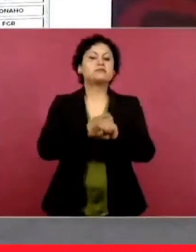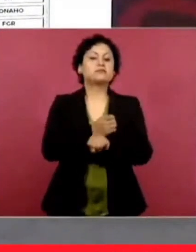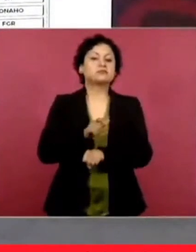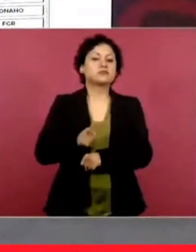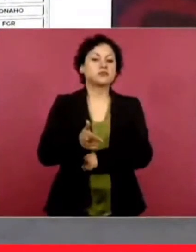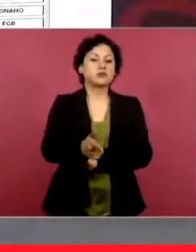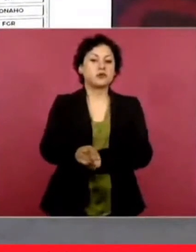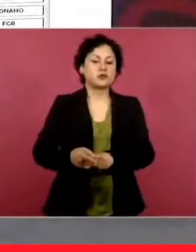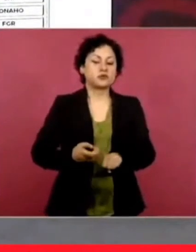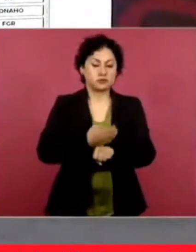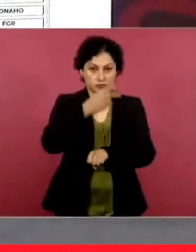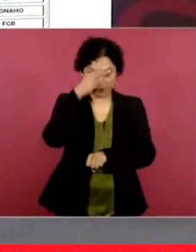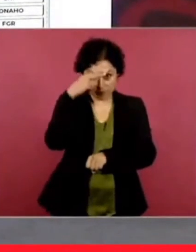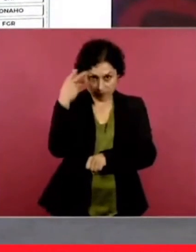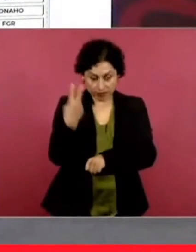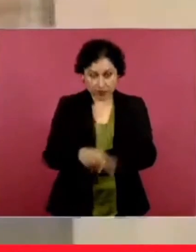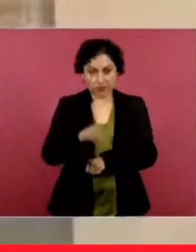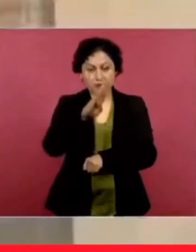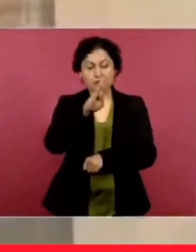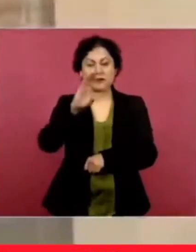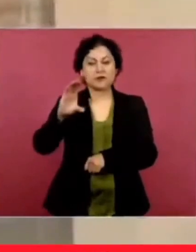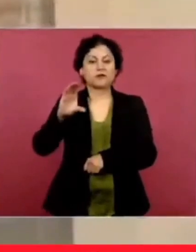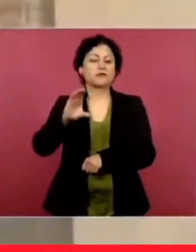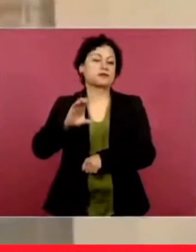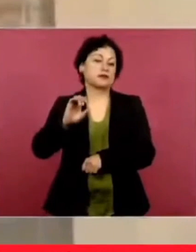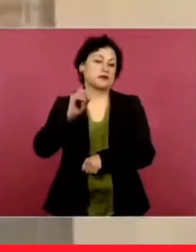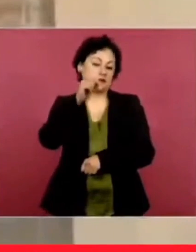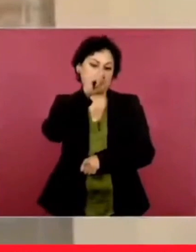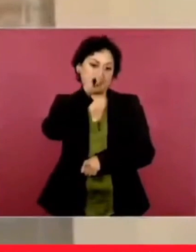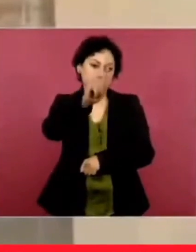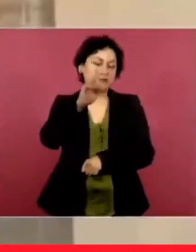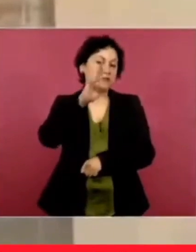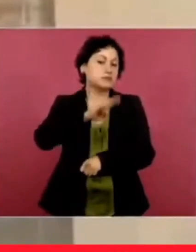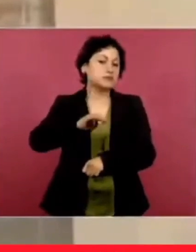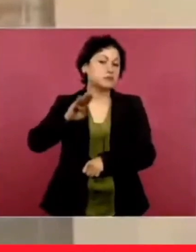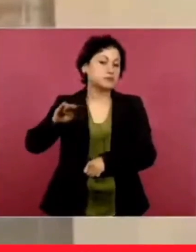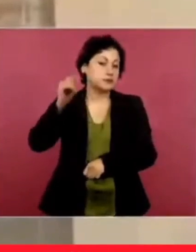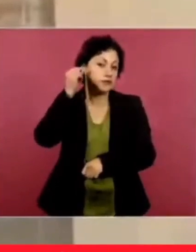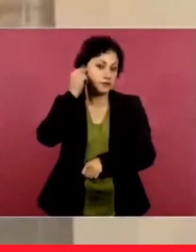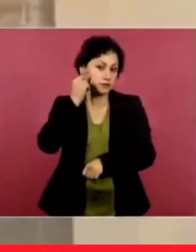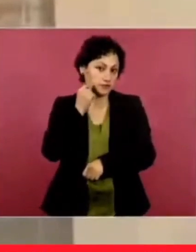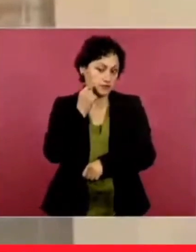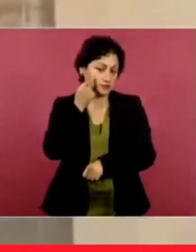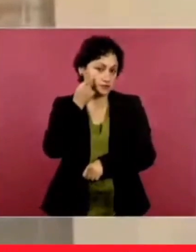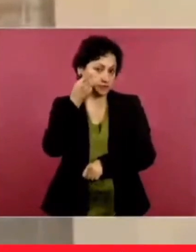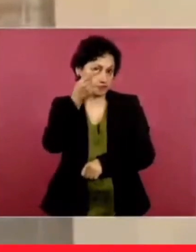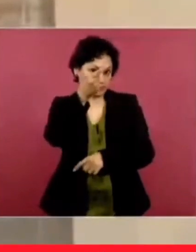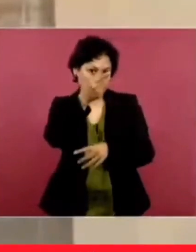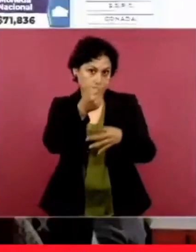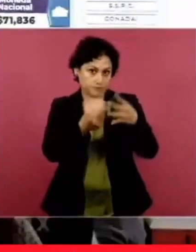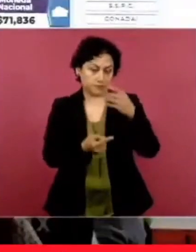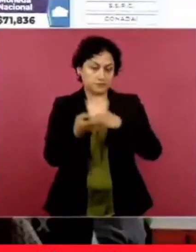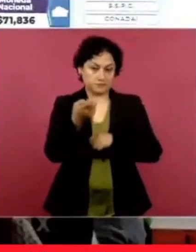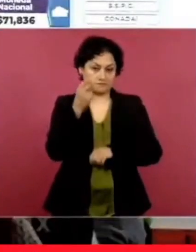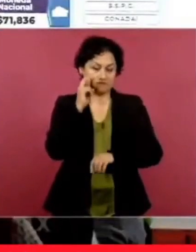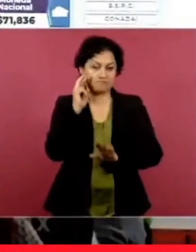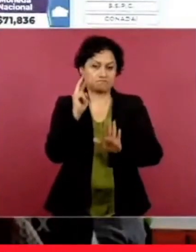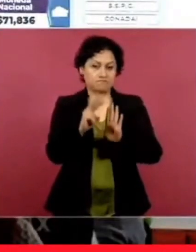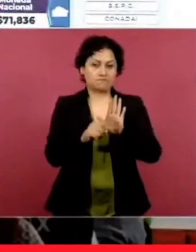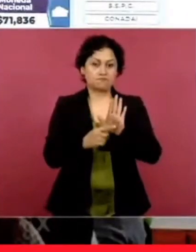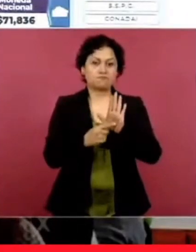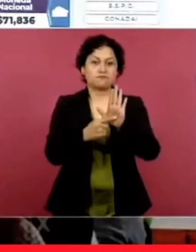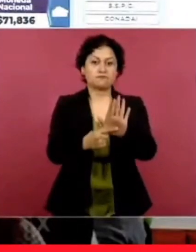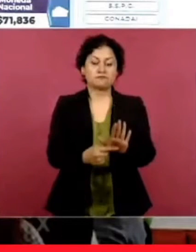Baja California Chihuahua Jalisco Michoacán y Guerrero los resultados son los que se han se ven a continuación los